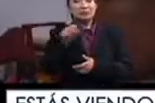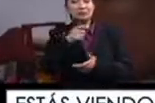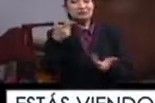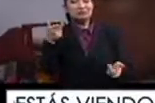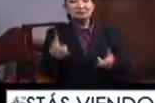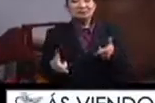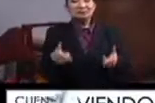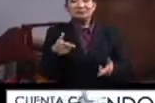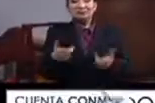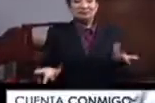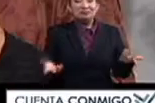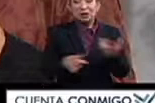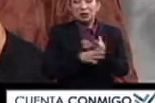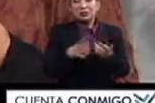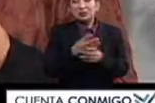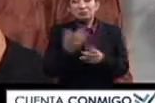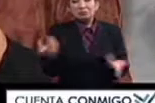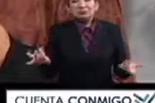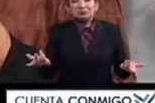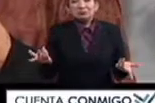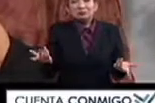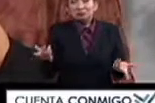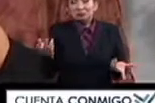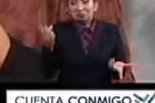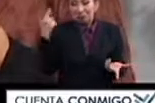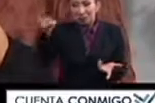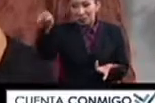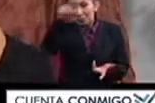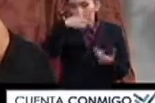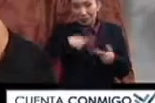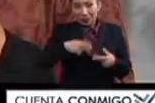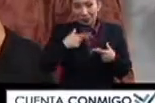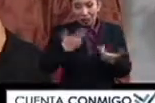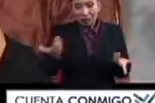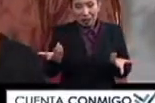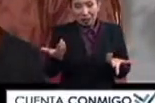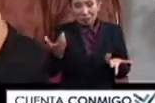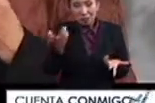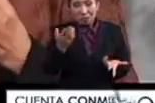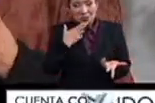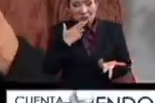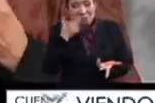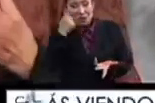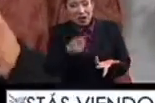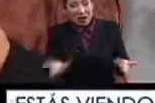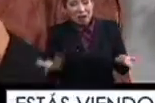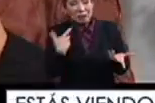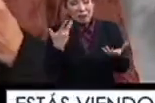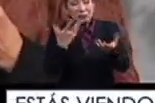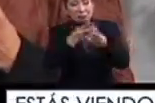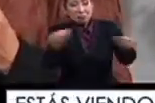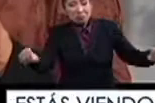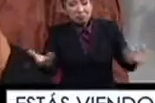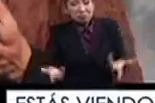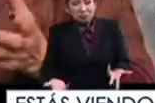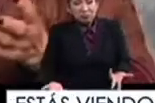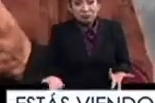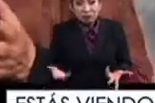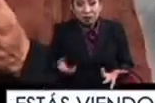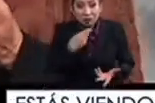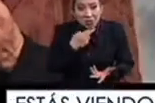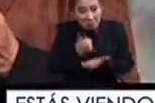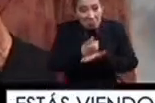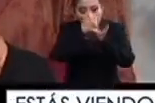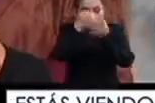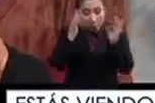dándome cuenta de cosas que son absolutamente tan inútiles, tan evanescentes, tan fugaces, que digo, ¿por